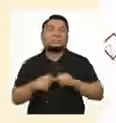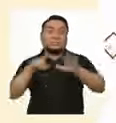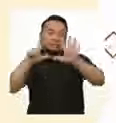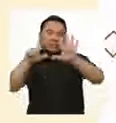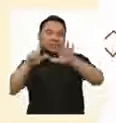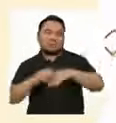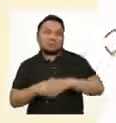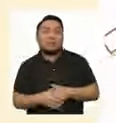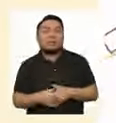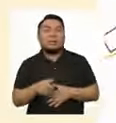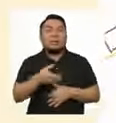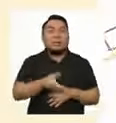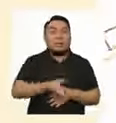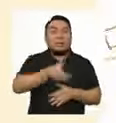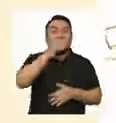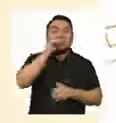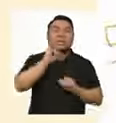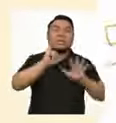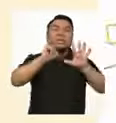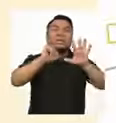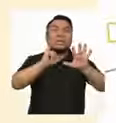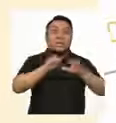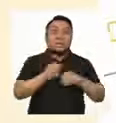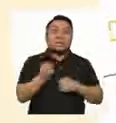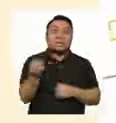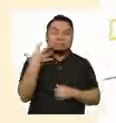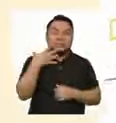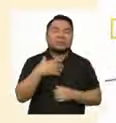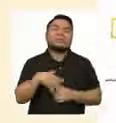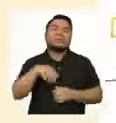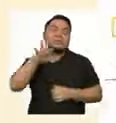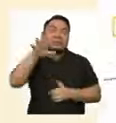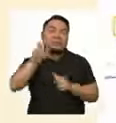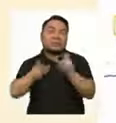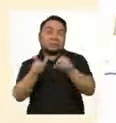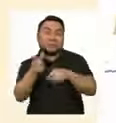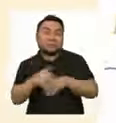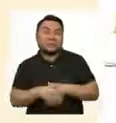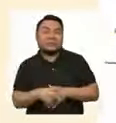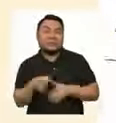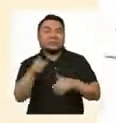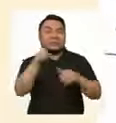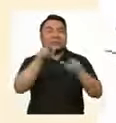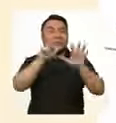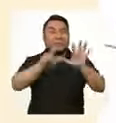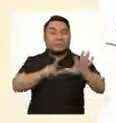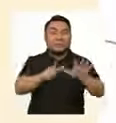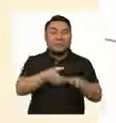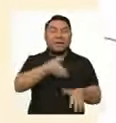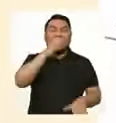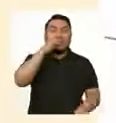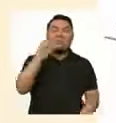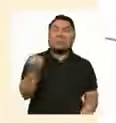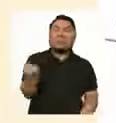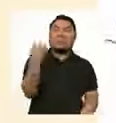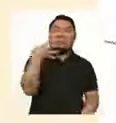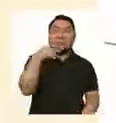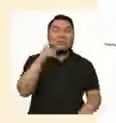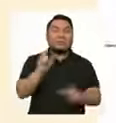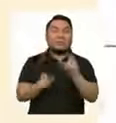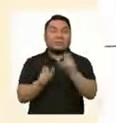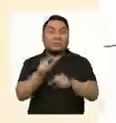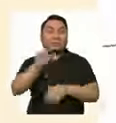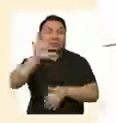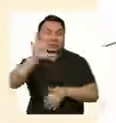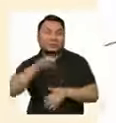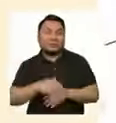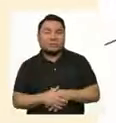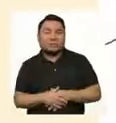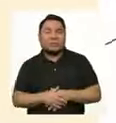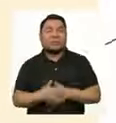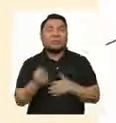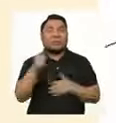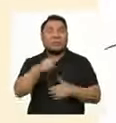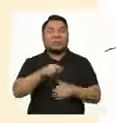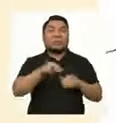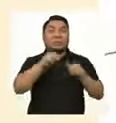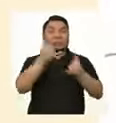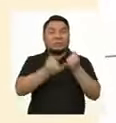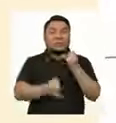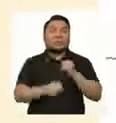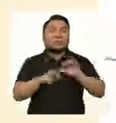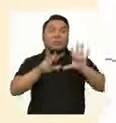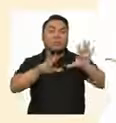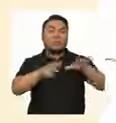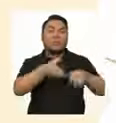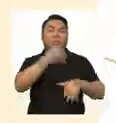personas. Consumen 6 vasos, 5 personas. Consumen 7 vasos de agua, 5 personas. Y